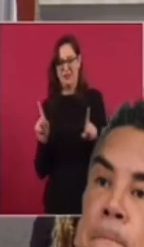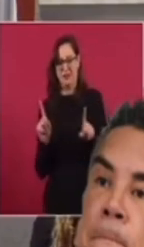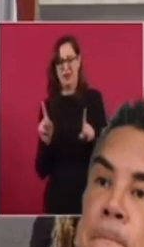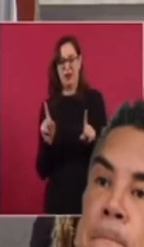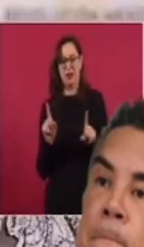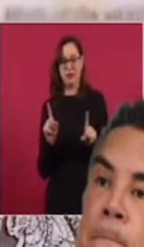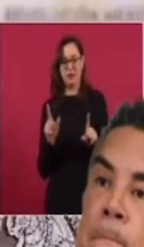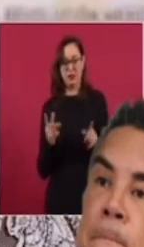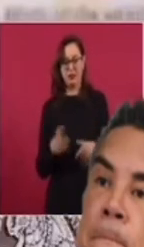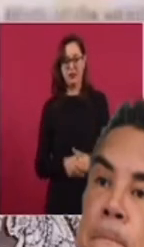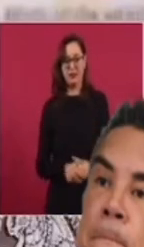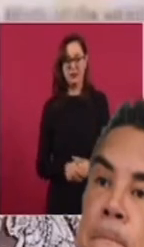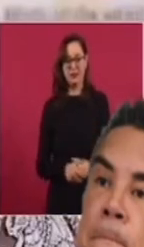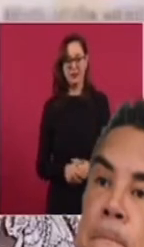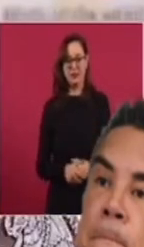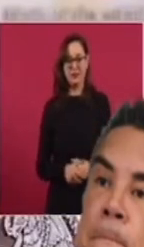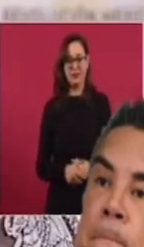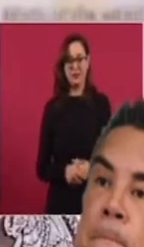democratizado,